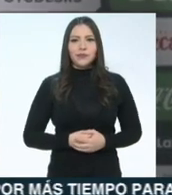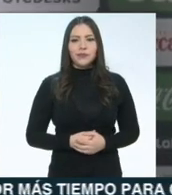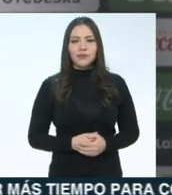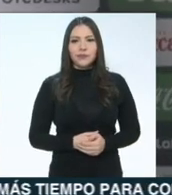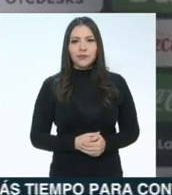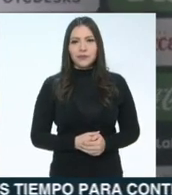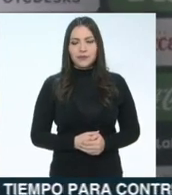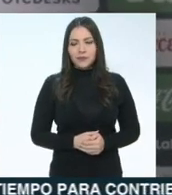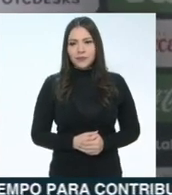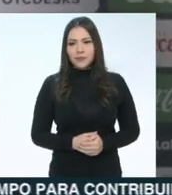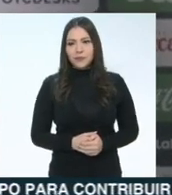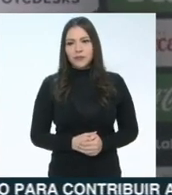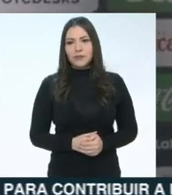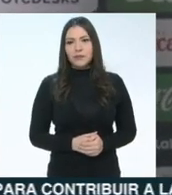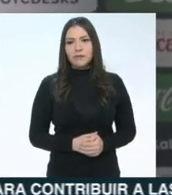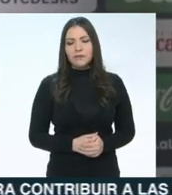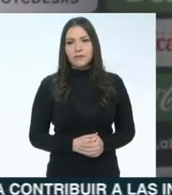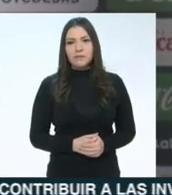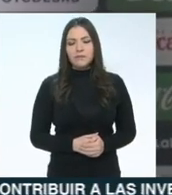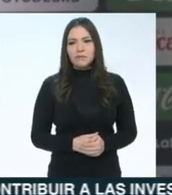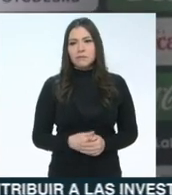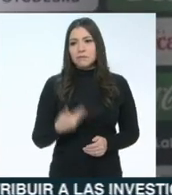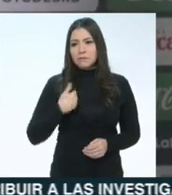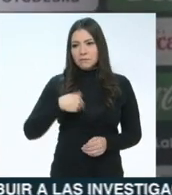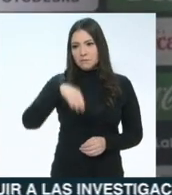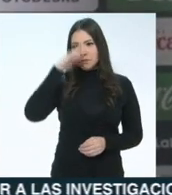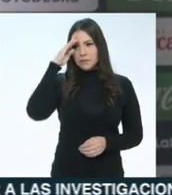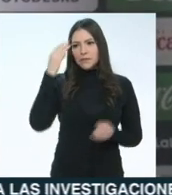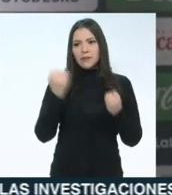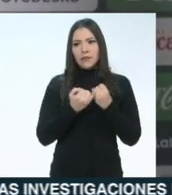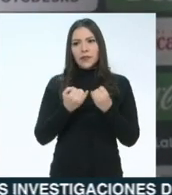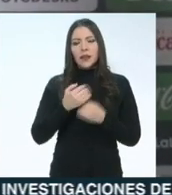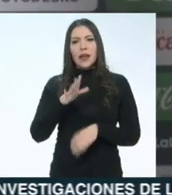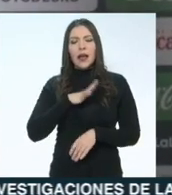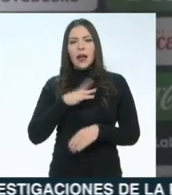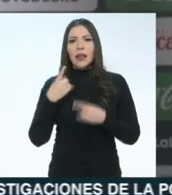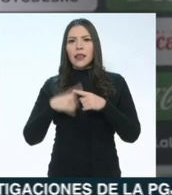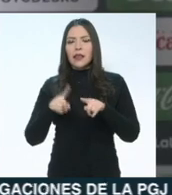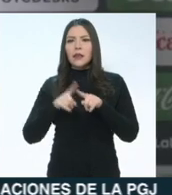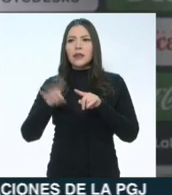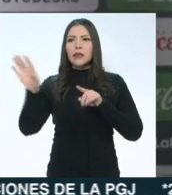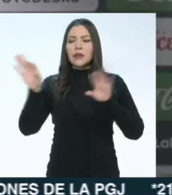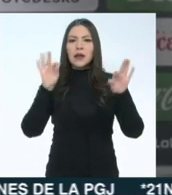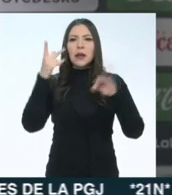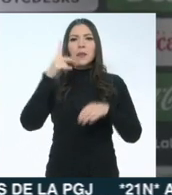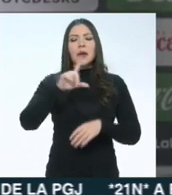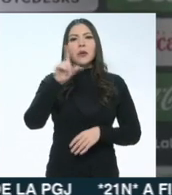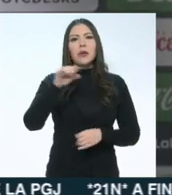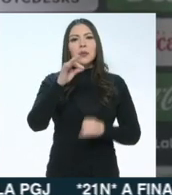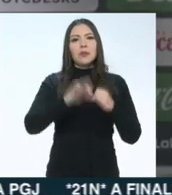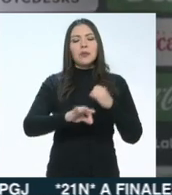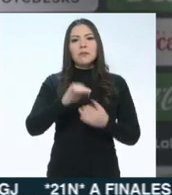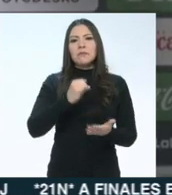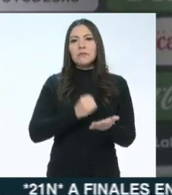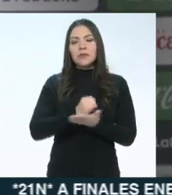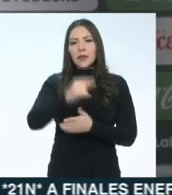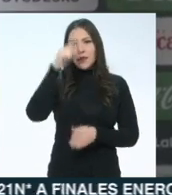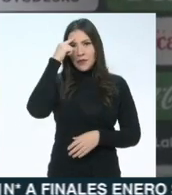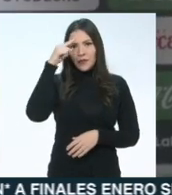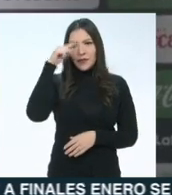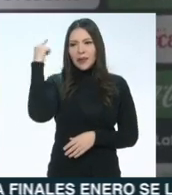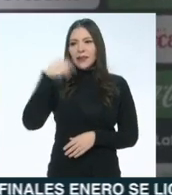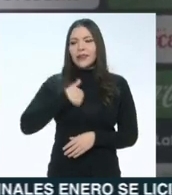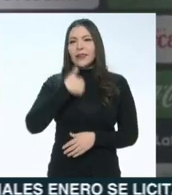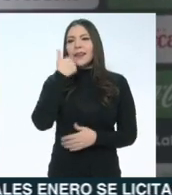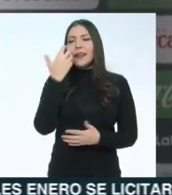Yo creo que igual habían opciones y todo, pero al final la decisión fue fácil porque yo quería realmente venir para